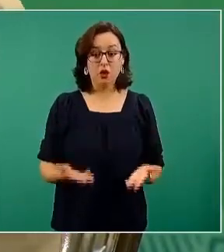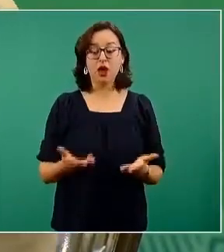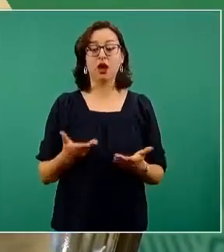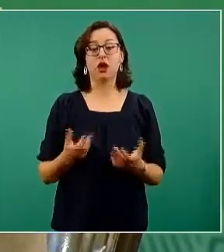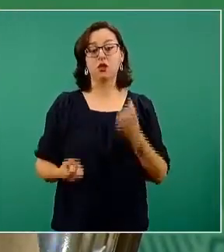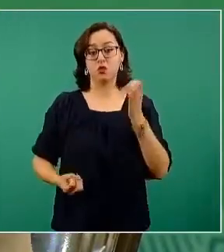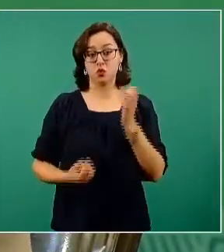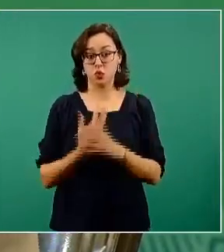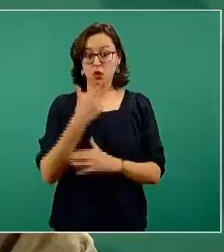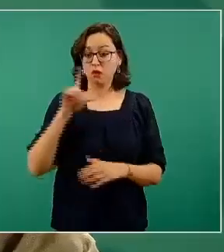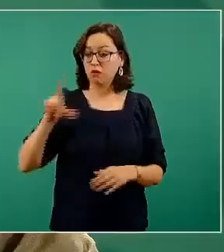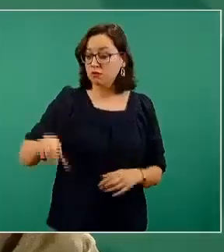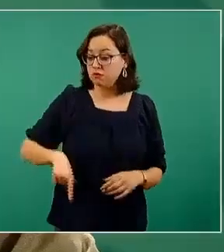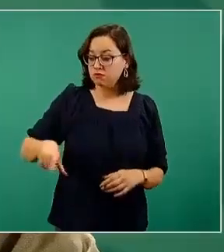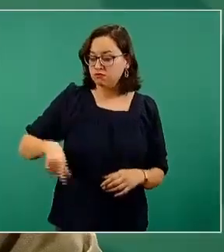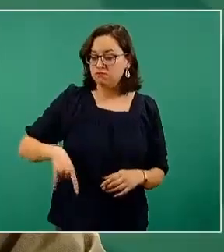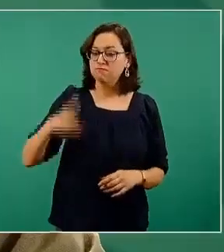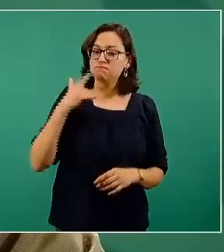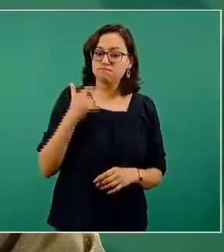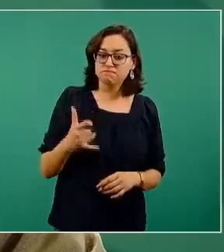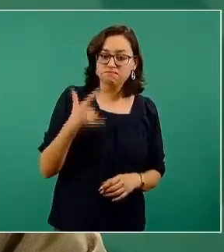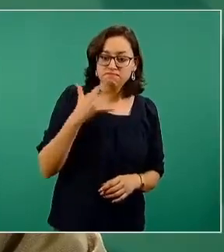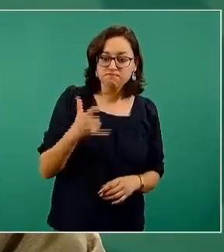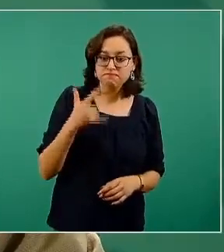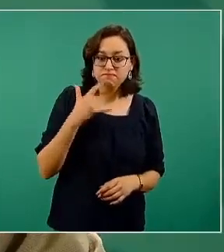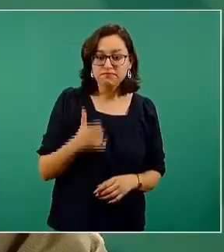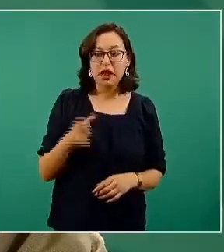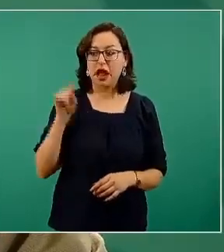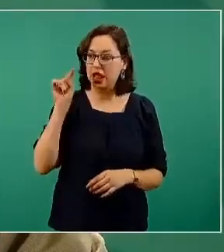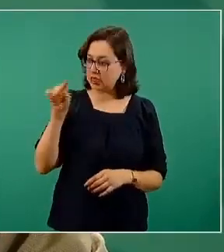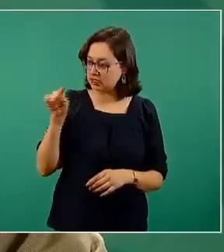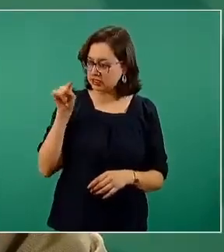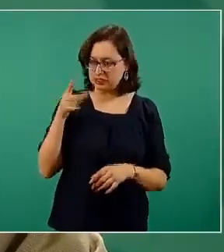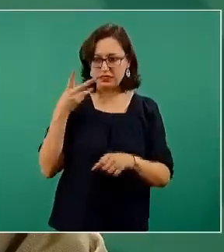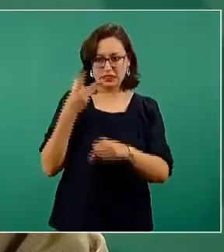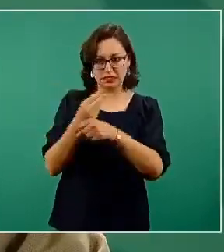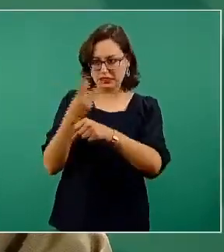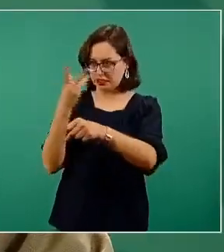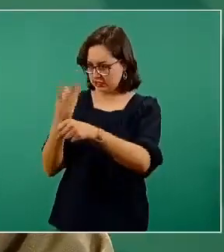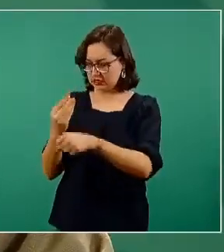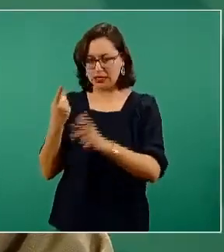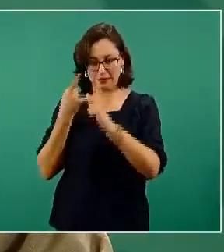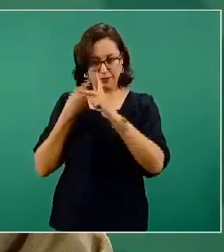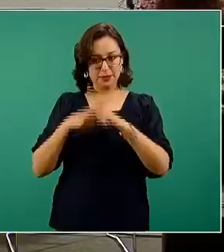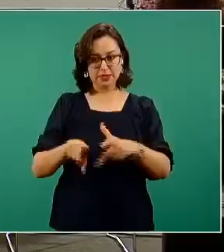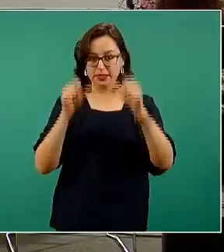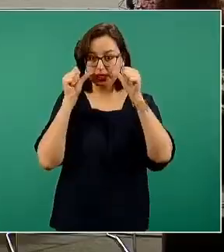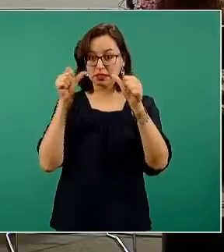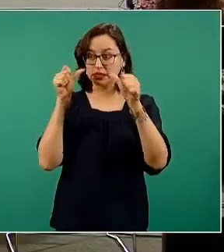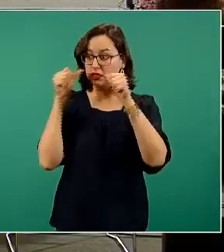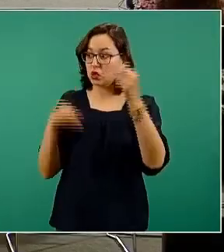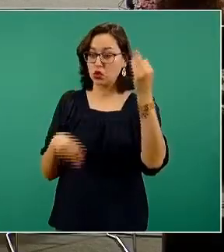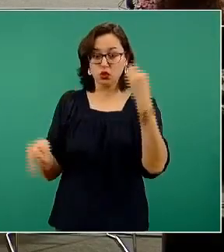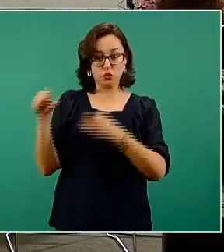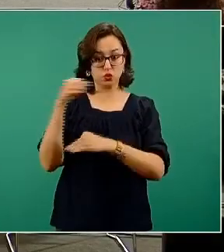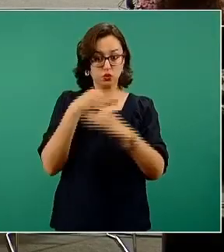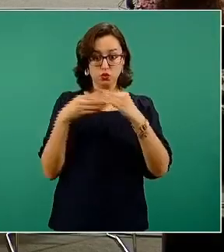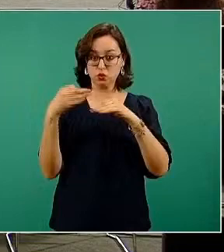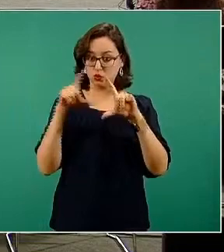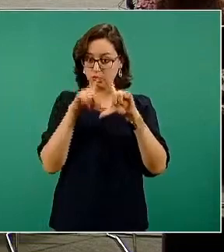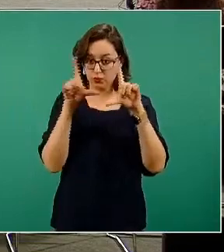inicio, es fortalecer este primer nivel de atención en todo el territorio